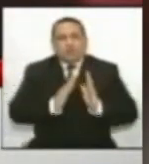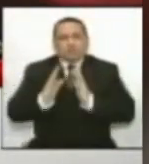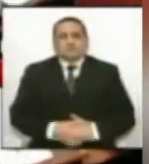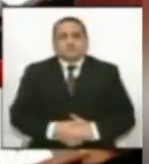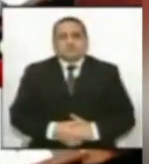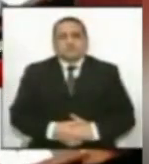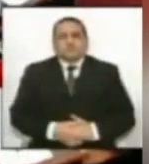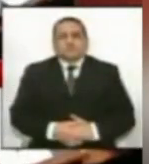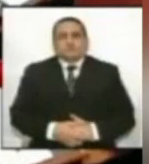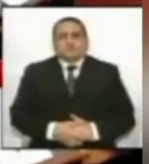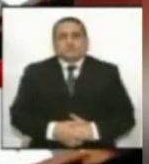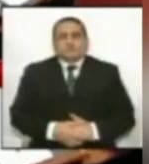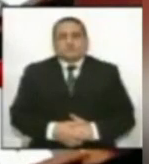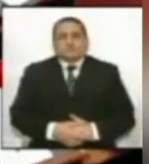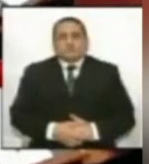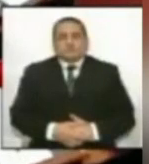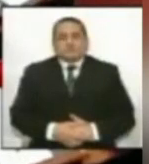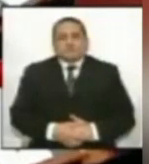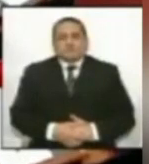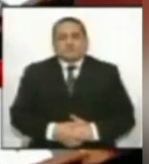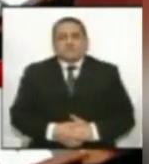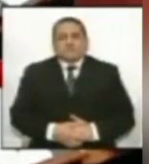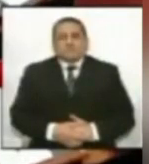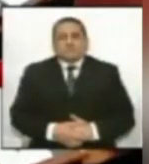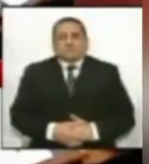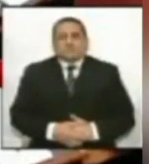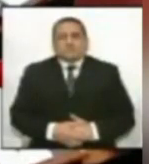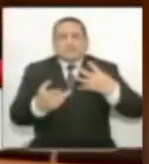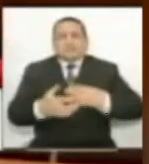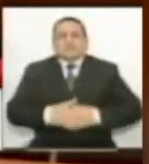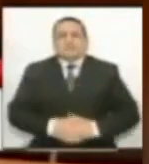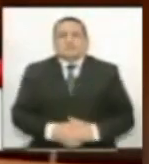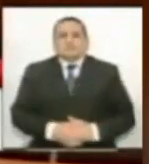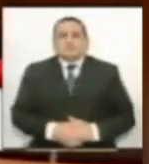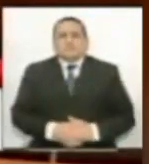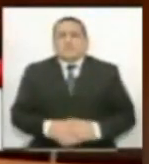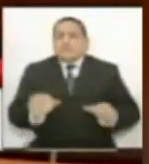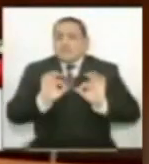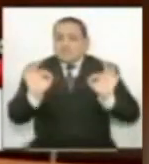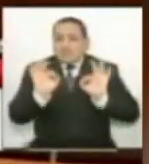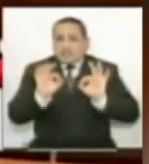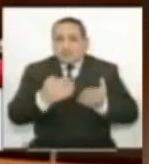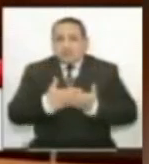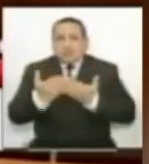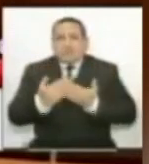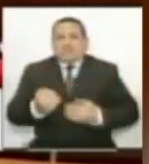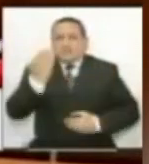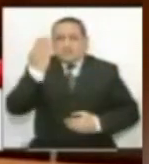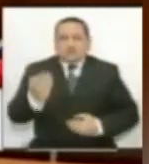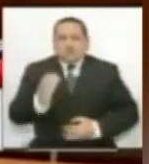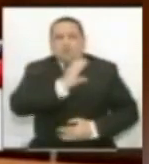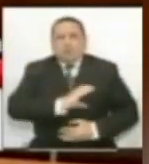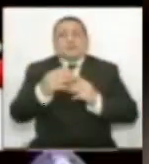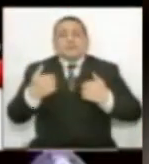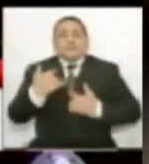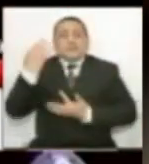cambiaron su posición luego de que el jefe del parlamento manuel merino y otros legisladores fueron expuestos de conspirar y llamar a altos